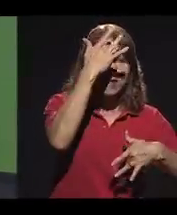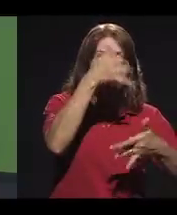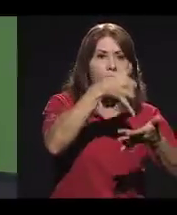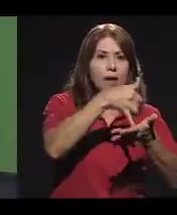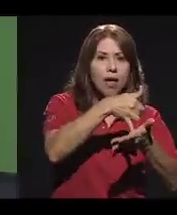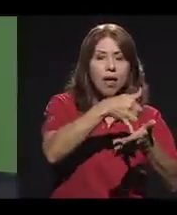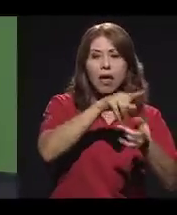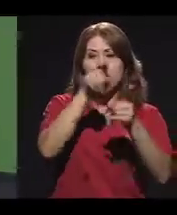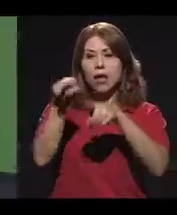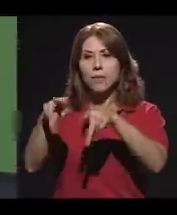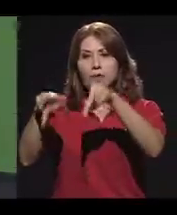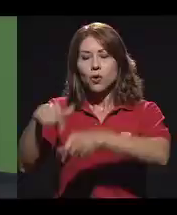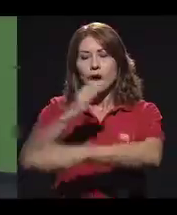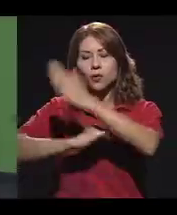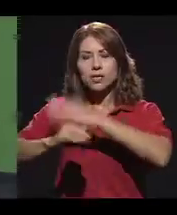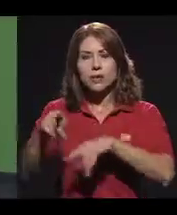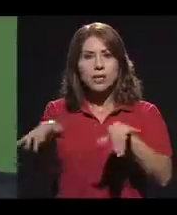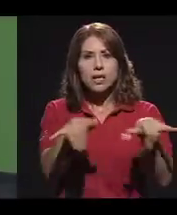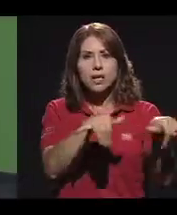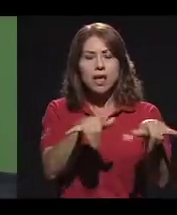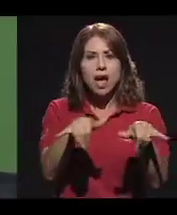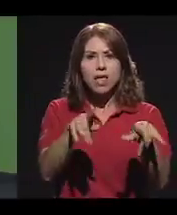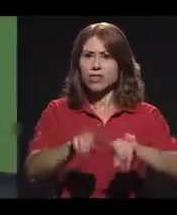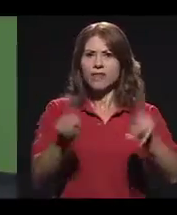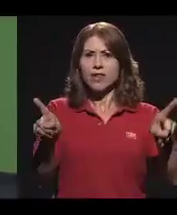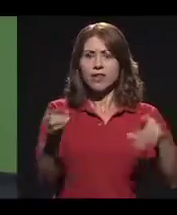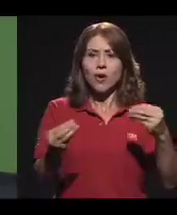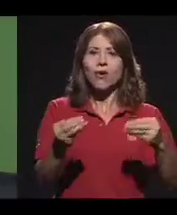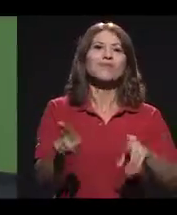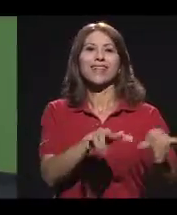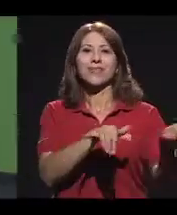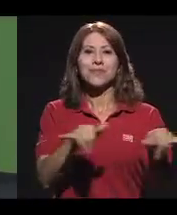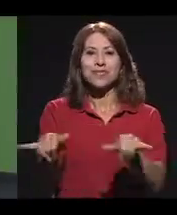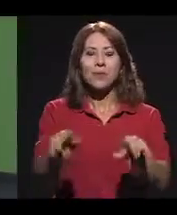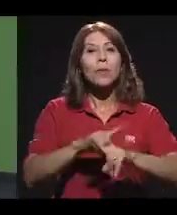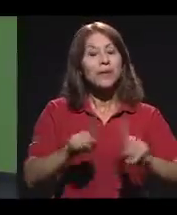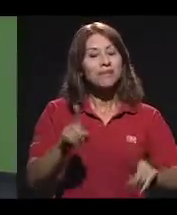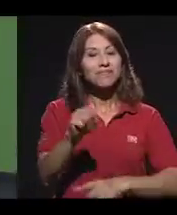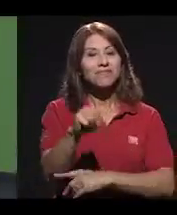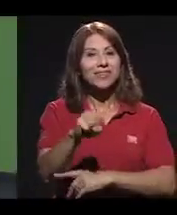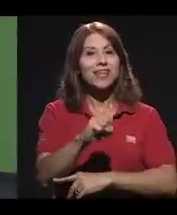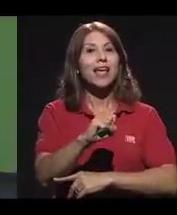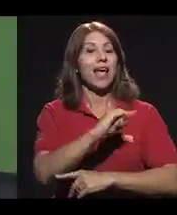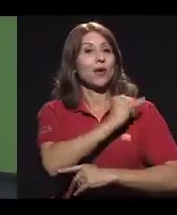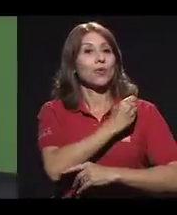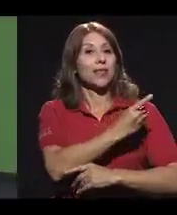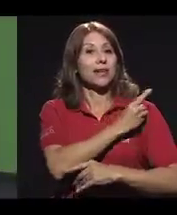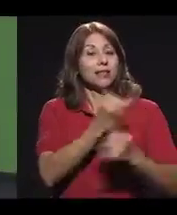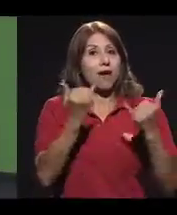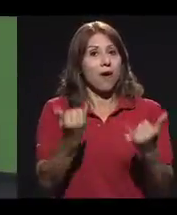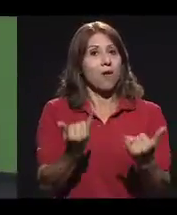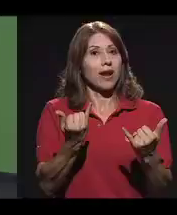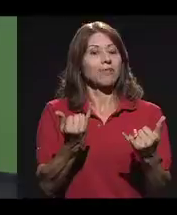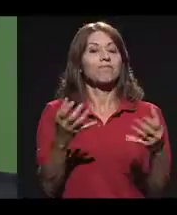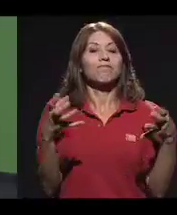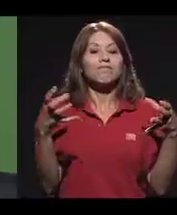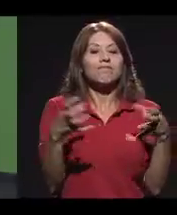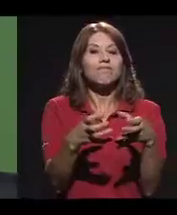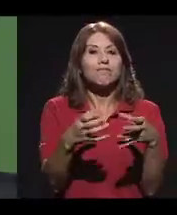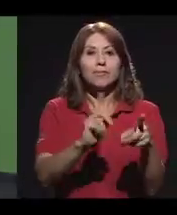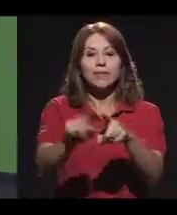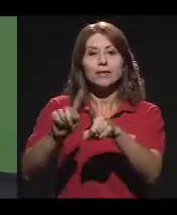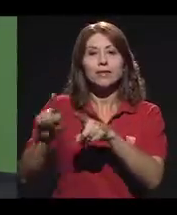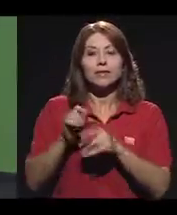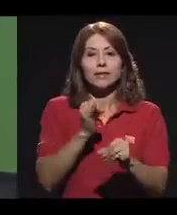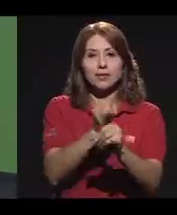pero al final sigue siendo lo mismo. Con relación a la Junta, pues sí, efectivamente cambia, se integran varias instituciones diferentes.